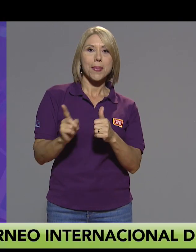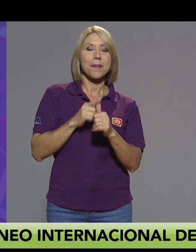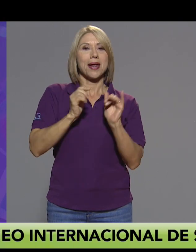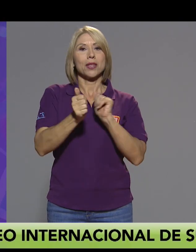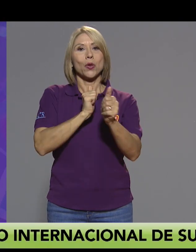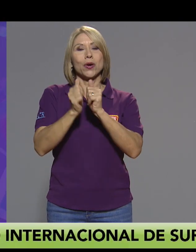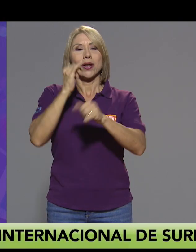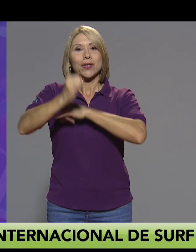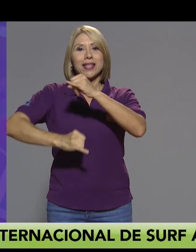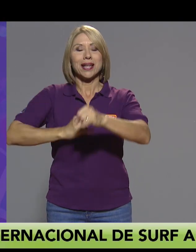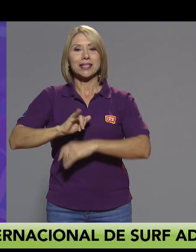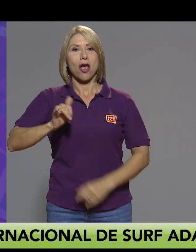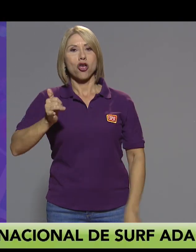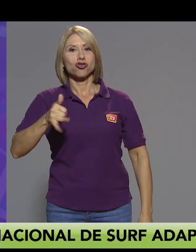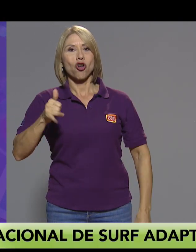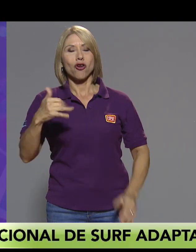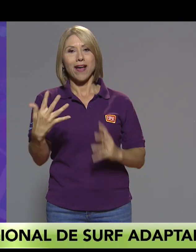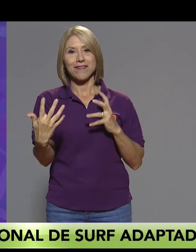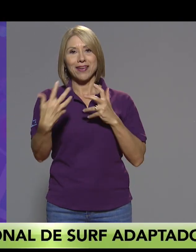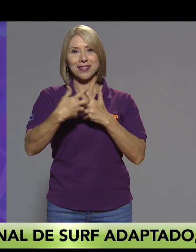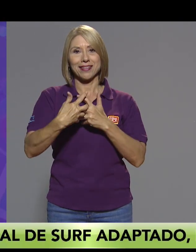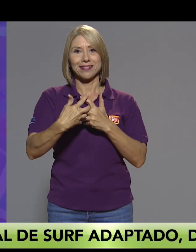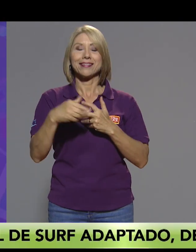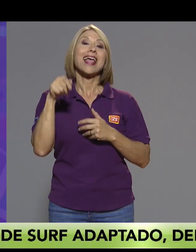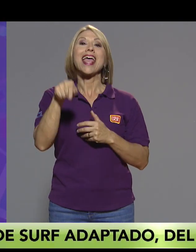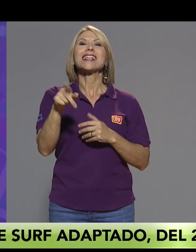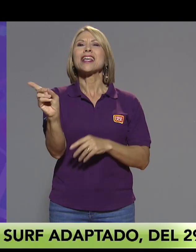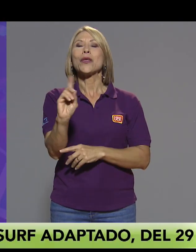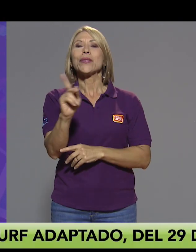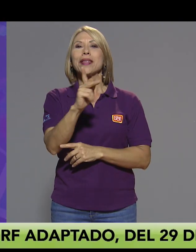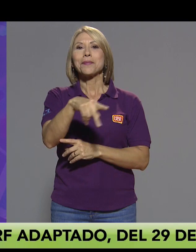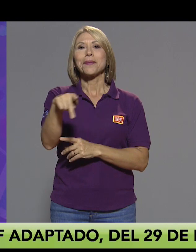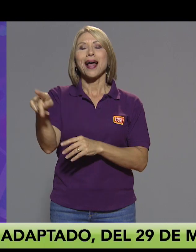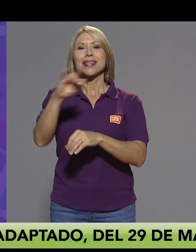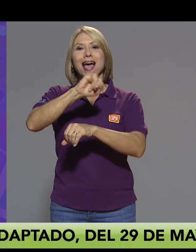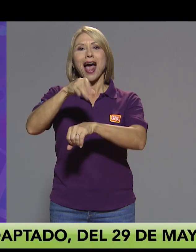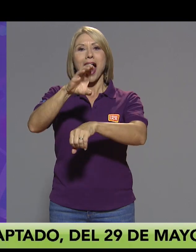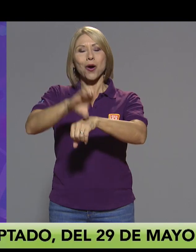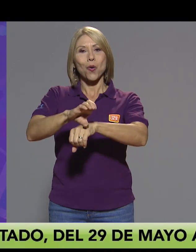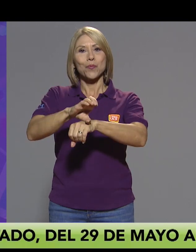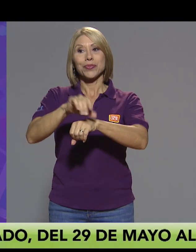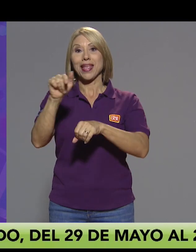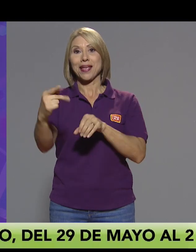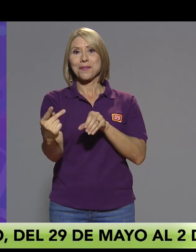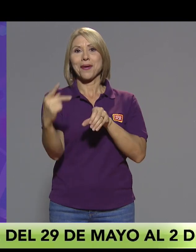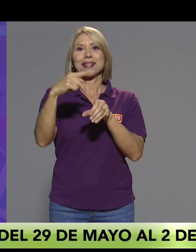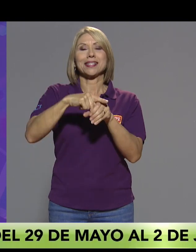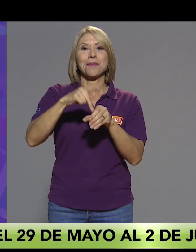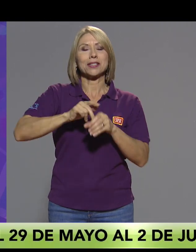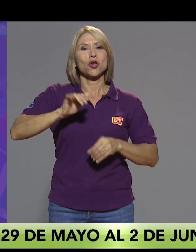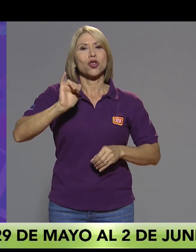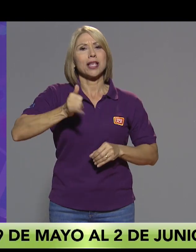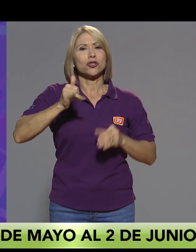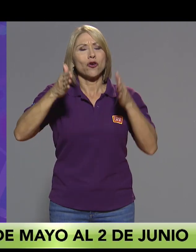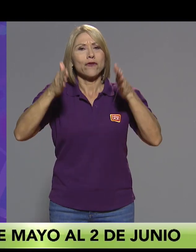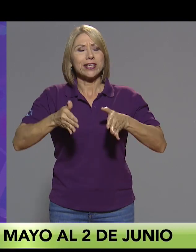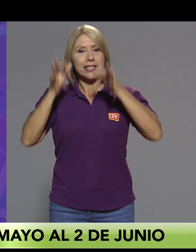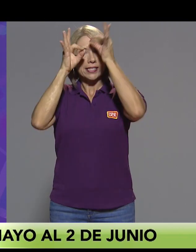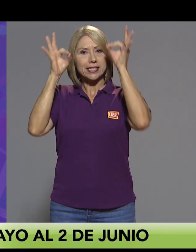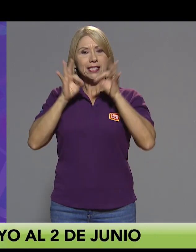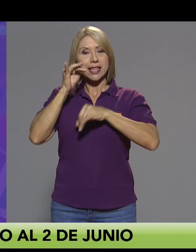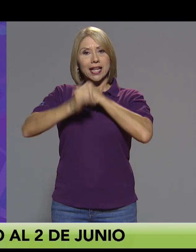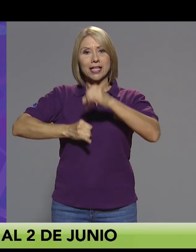primer torneo internacional de surf adaptado este será en playa jacó y contará con la participación de surfistas